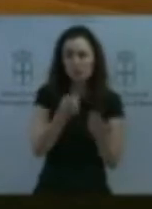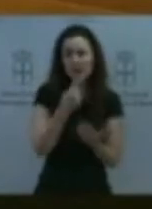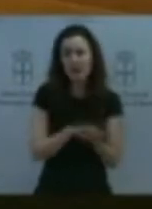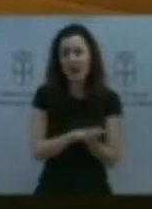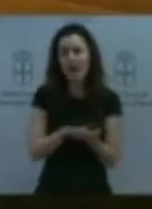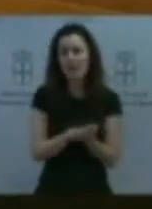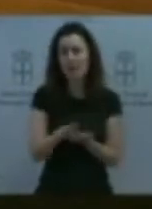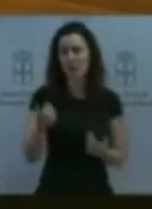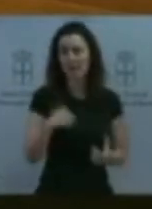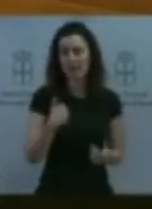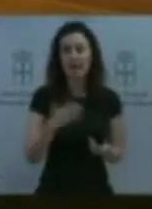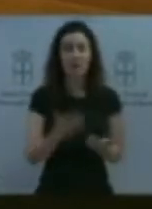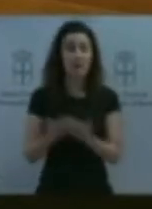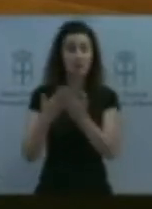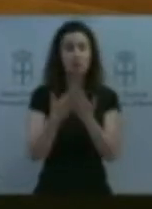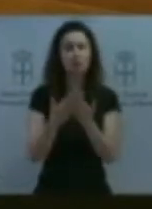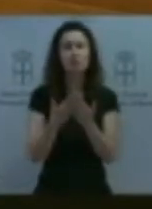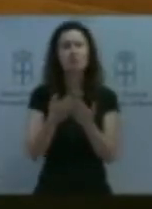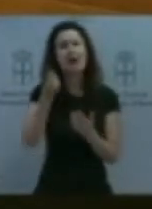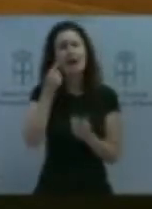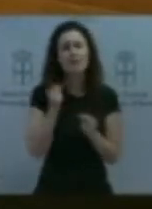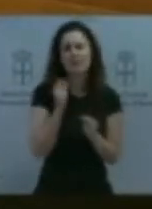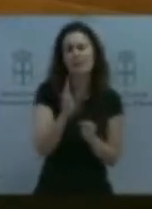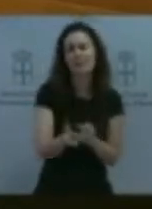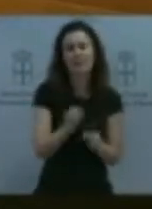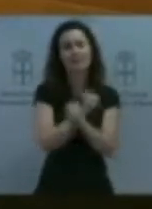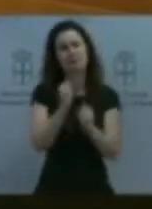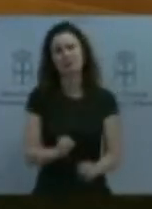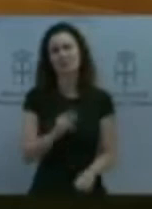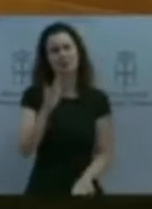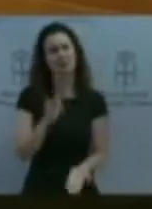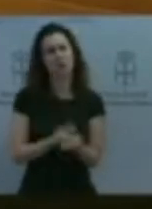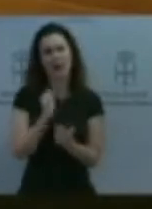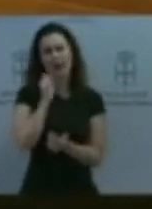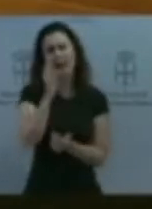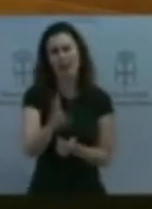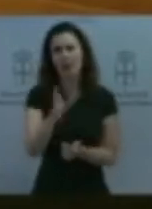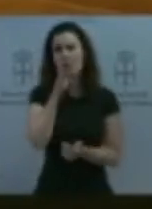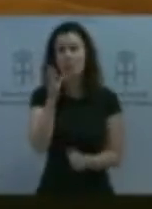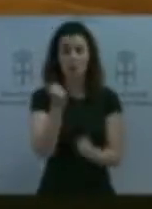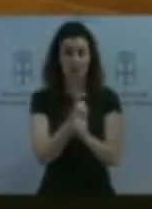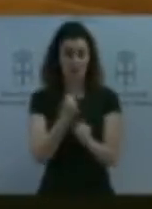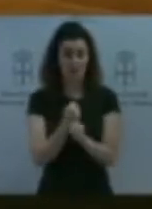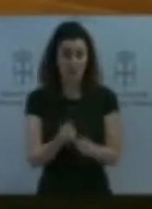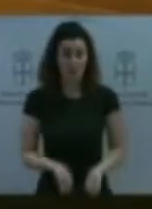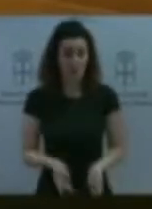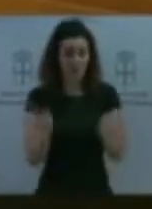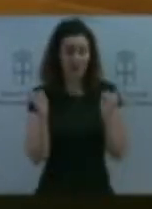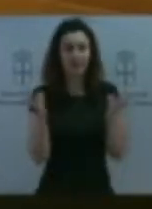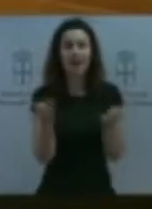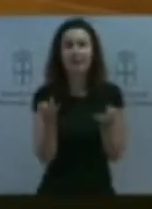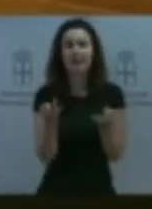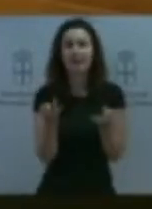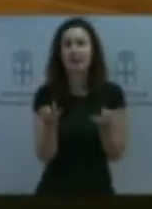Es imposible que tengan ustedes estudios longitudinales porque esta actividad, tal y como está permitida, es de hace escasamente 3-4 años. Por tanto, no me diga que es